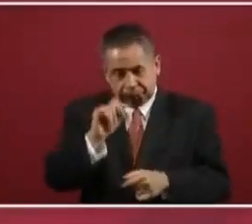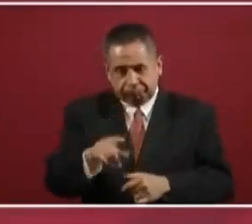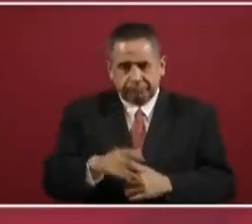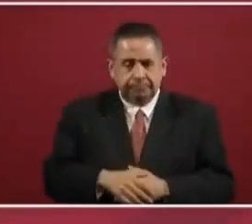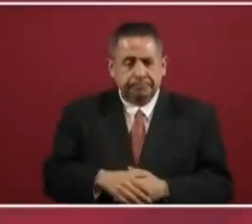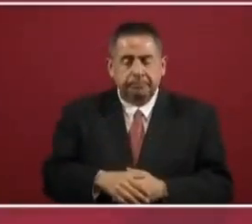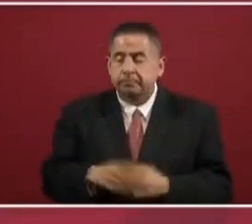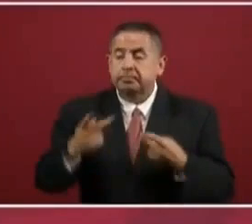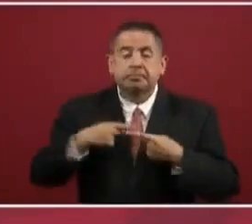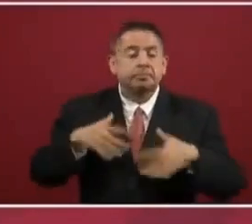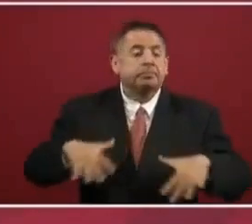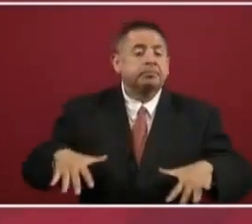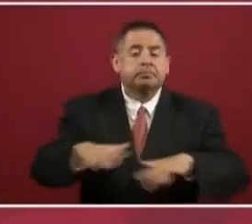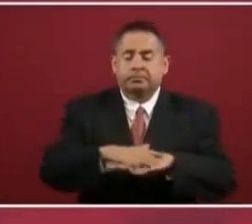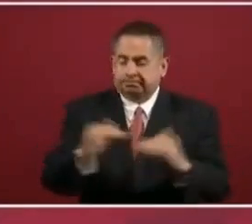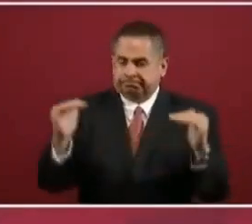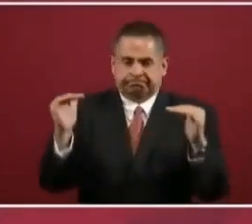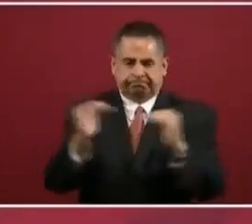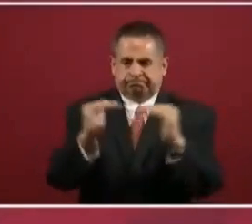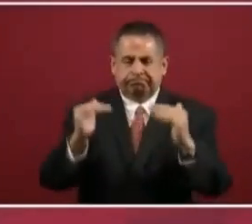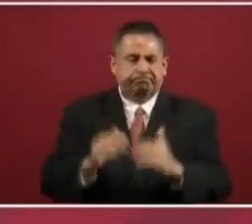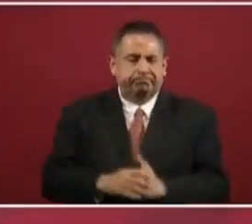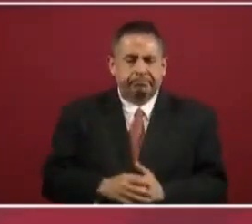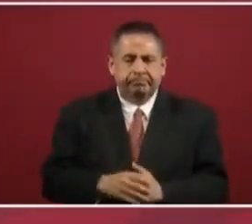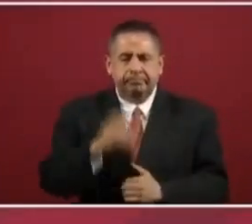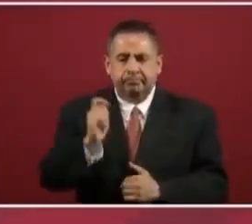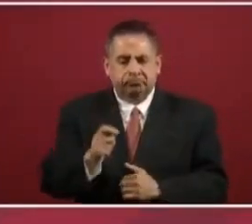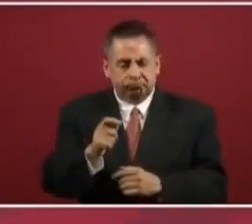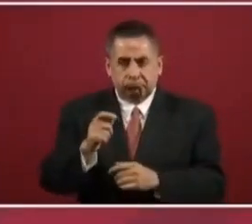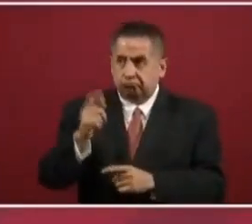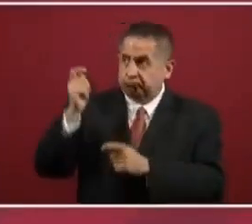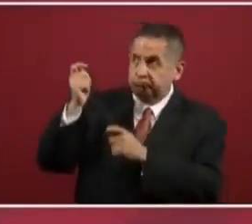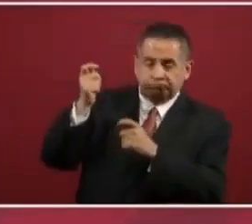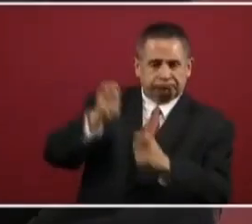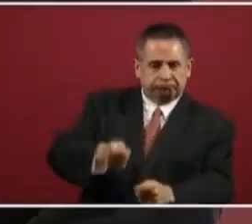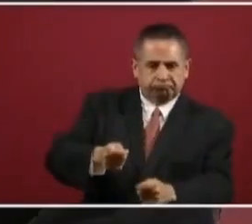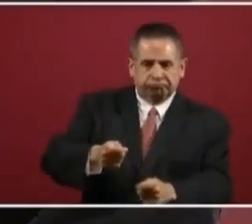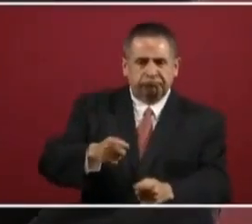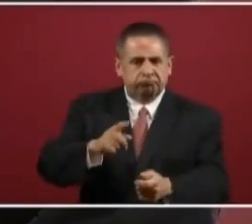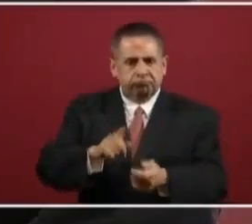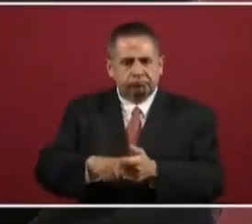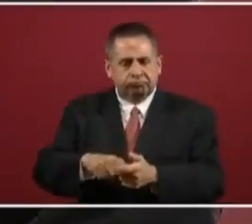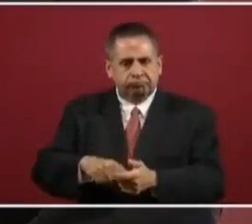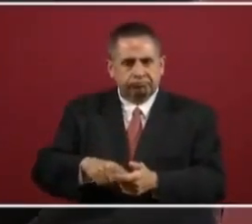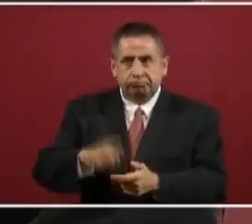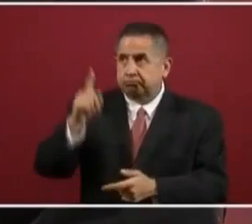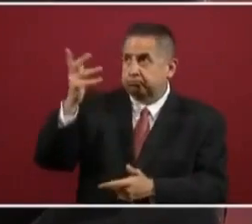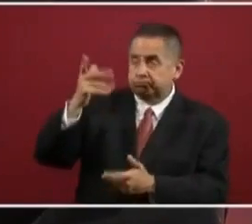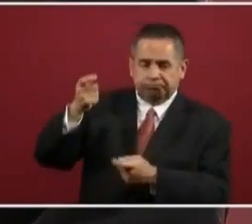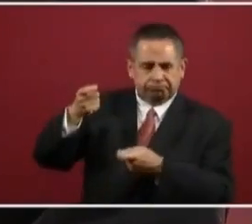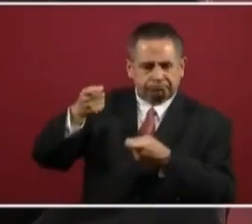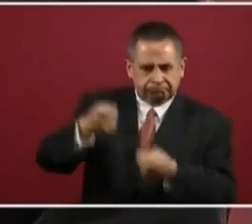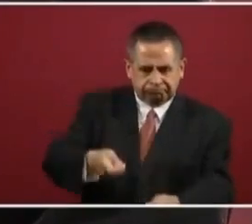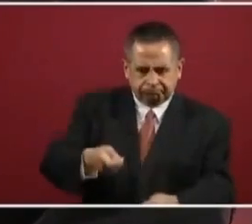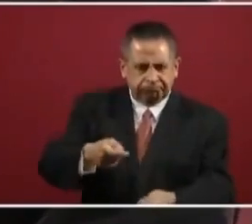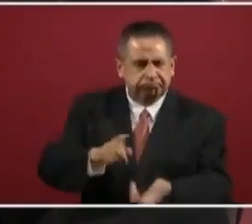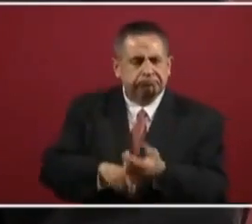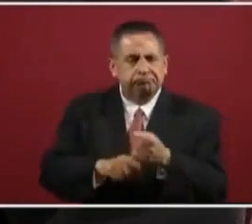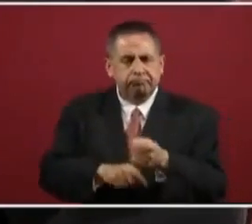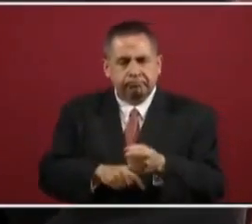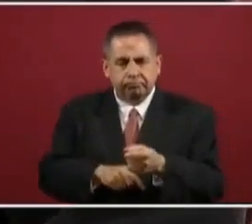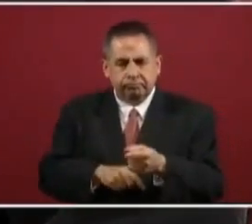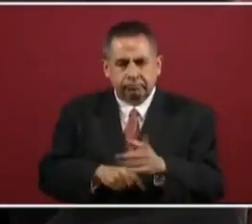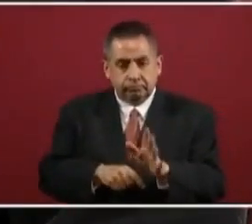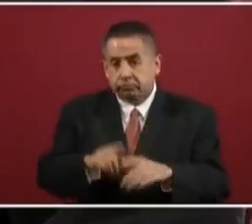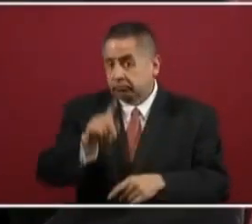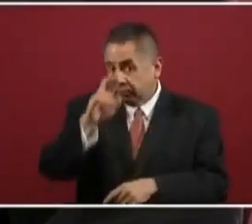que los hombres son creados iguales que son dotados por su Creador acuérdense